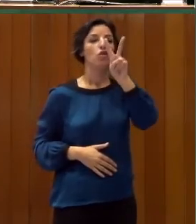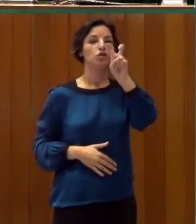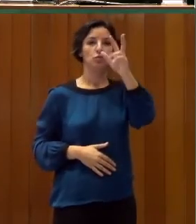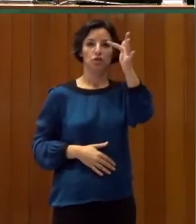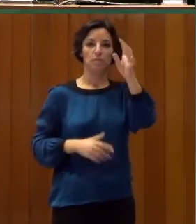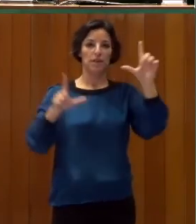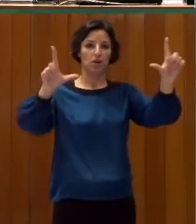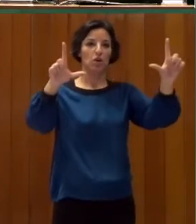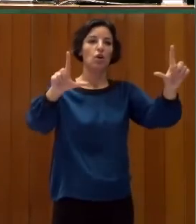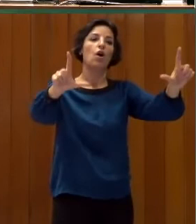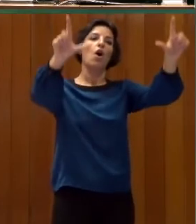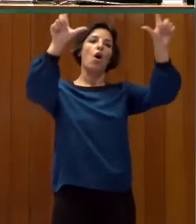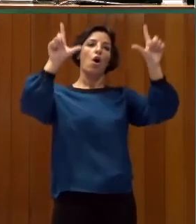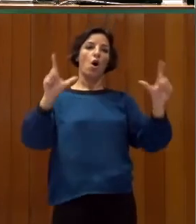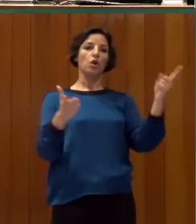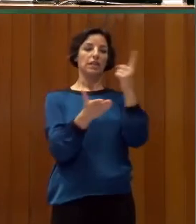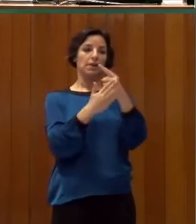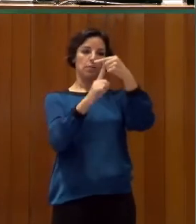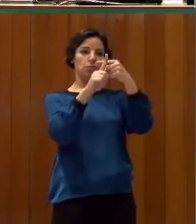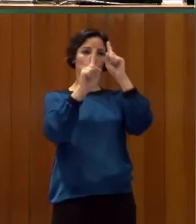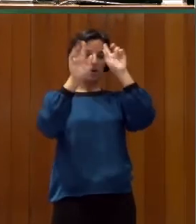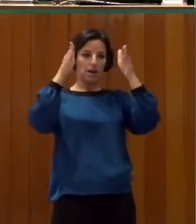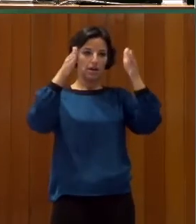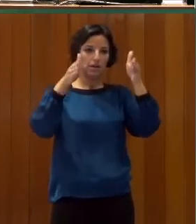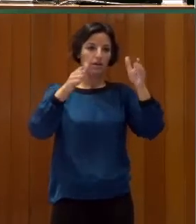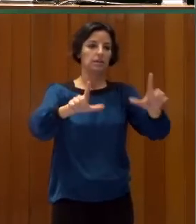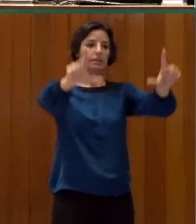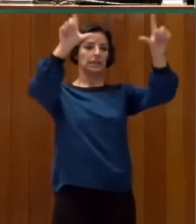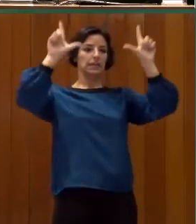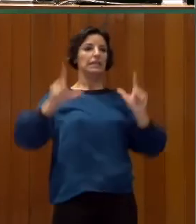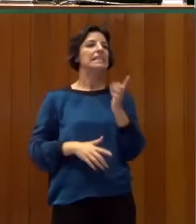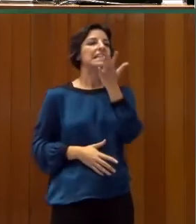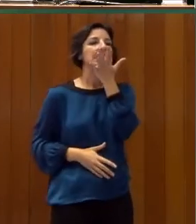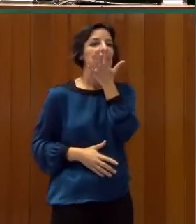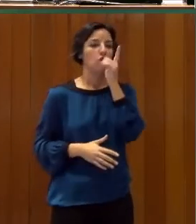milisegundos y de nuevo punto de fijación y siguiente estímulo.